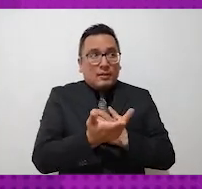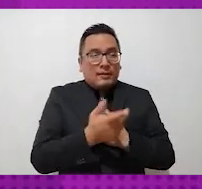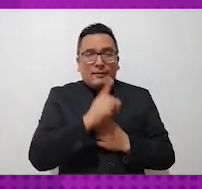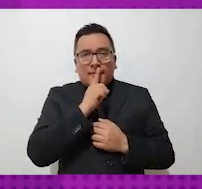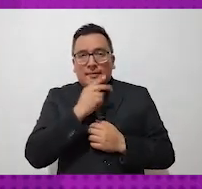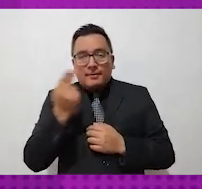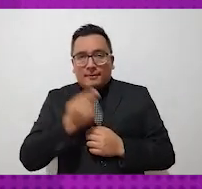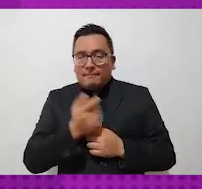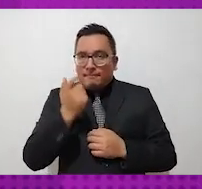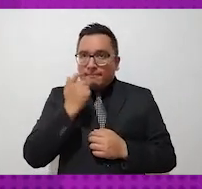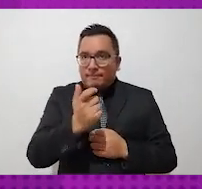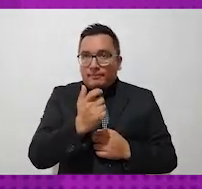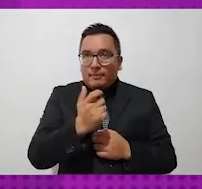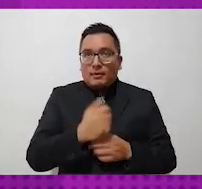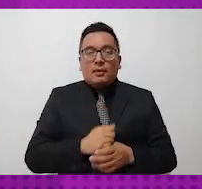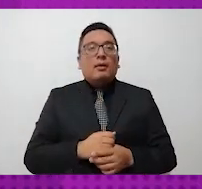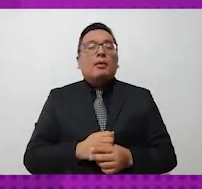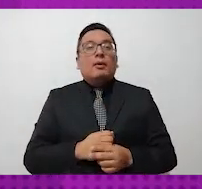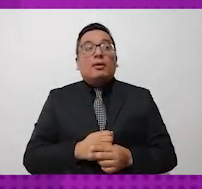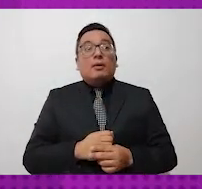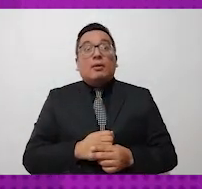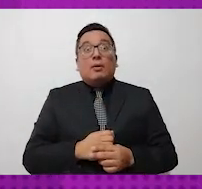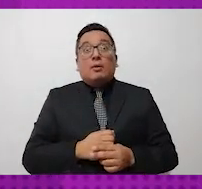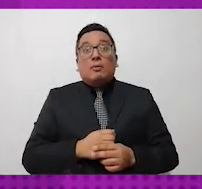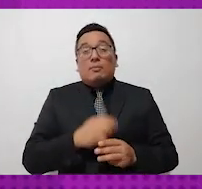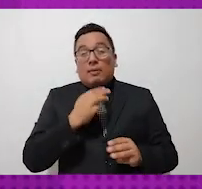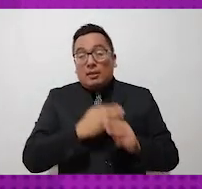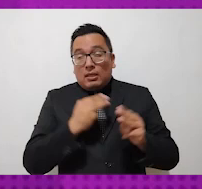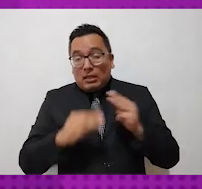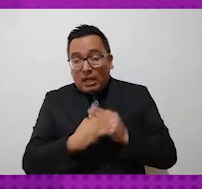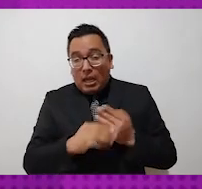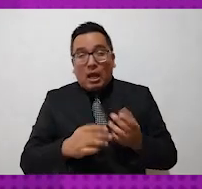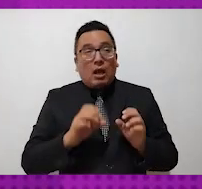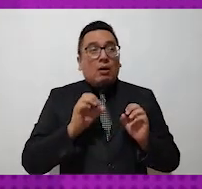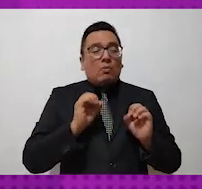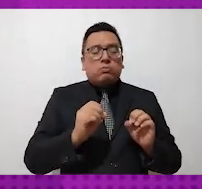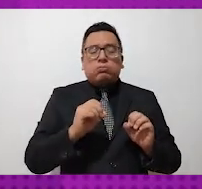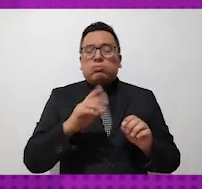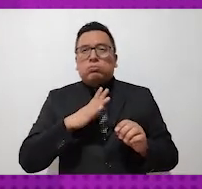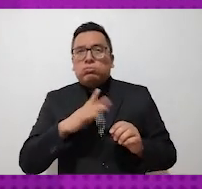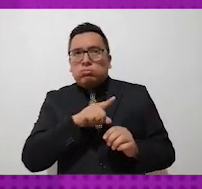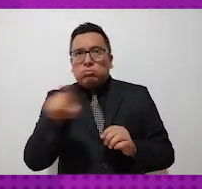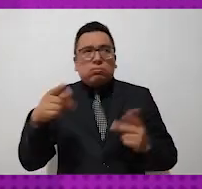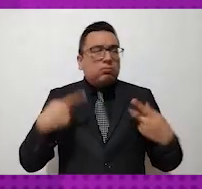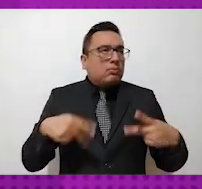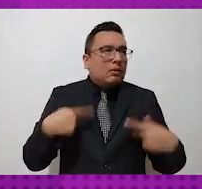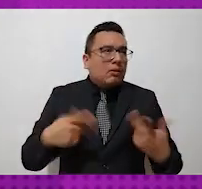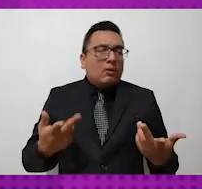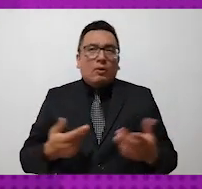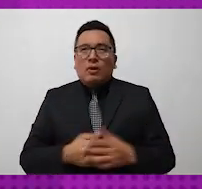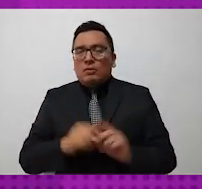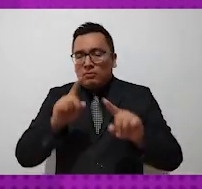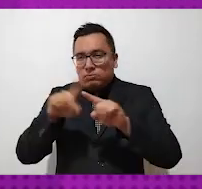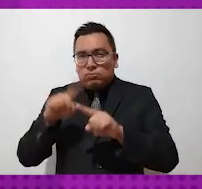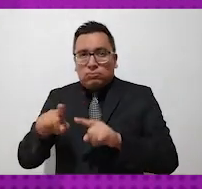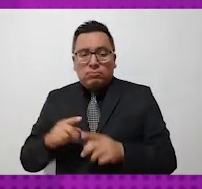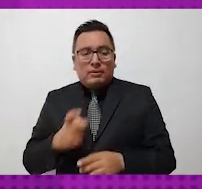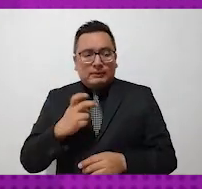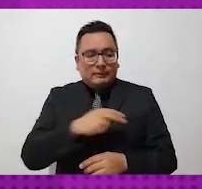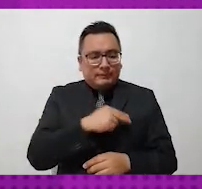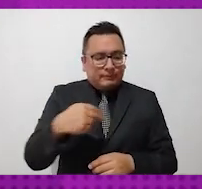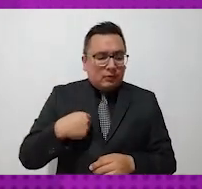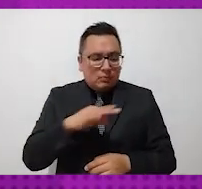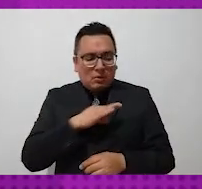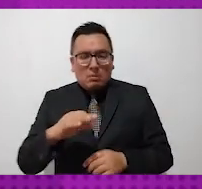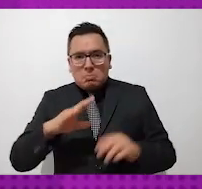administración de los recursos económicos, de los recursos materiales y de los recursos humanos. Entonces nosotros podemos guiarlos,